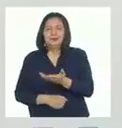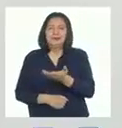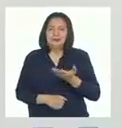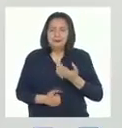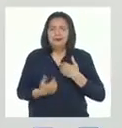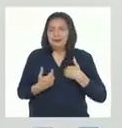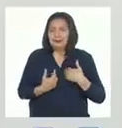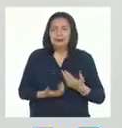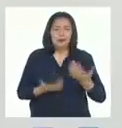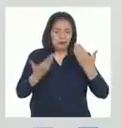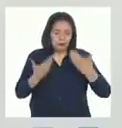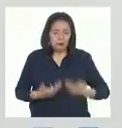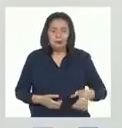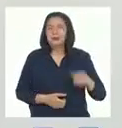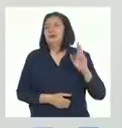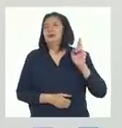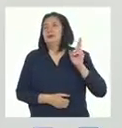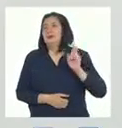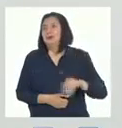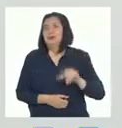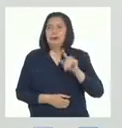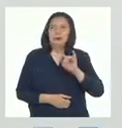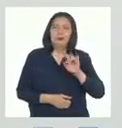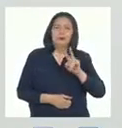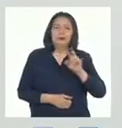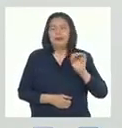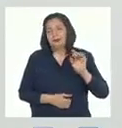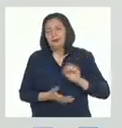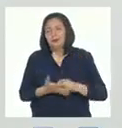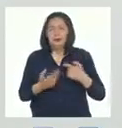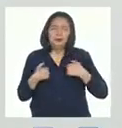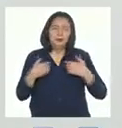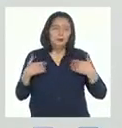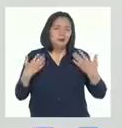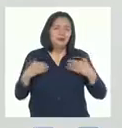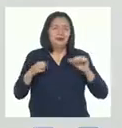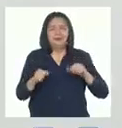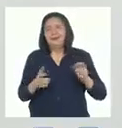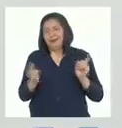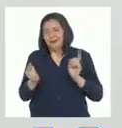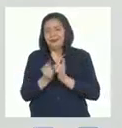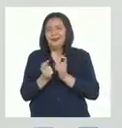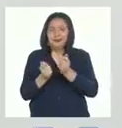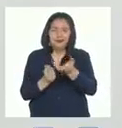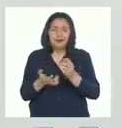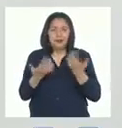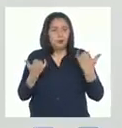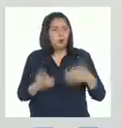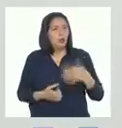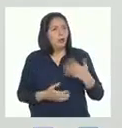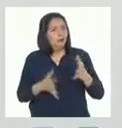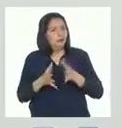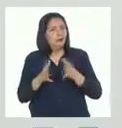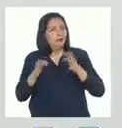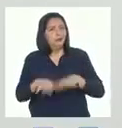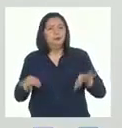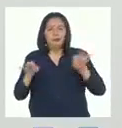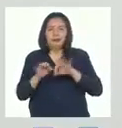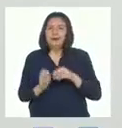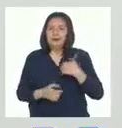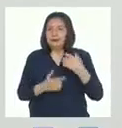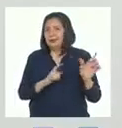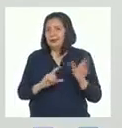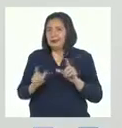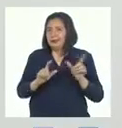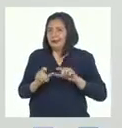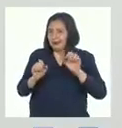la bienvenida. Soy el profesor Gustavo Romero Velarde y estoy muy contento de acompañarlos en una actividad tan importante.